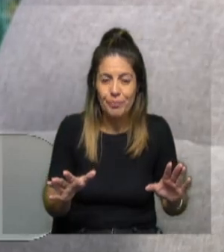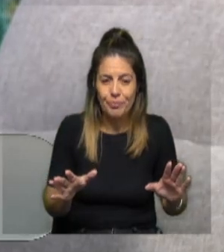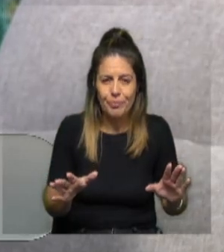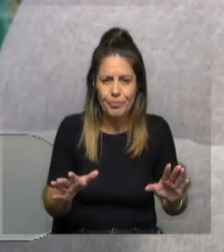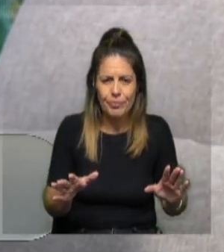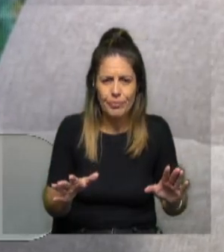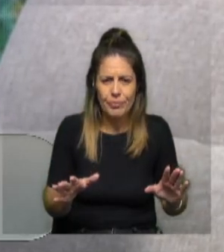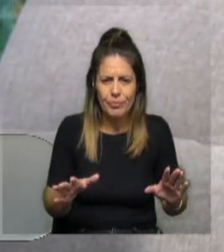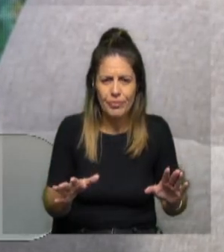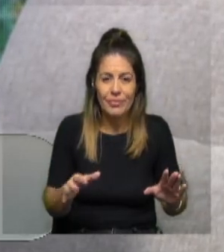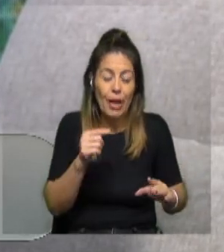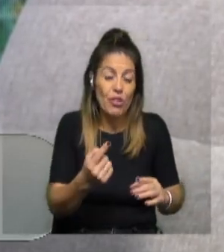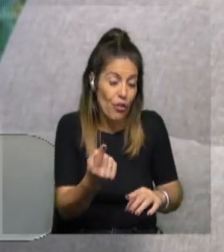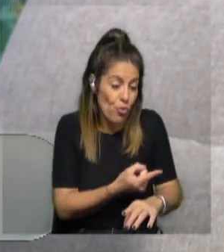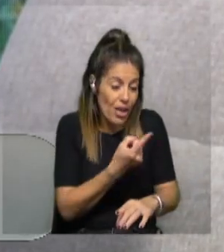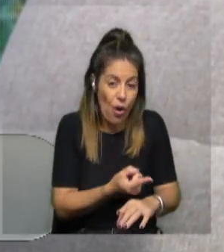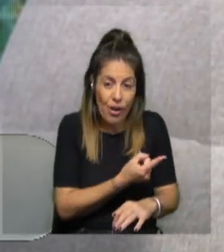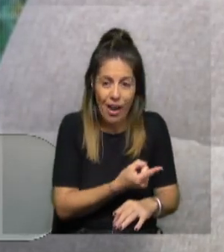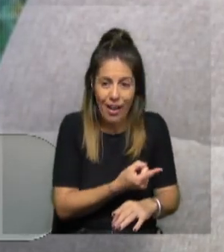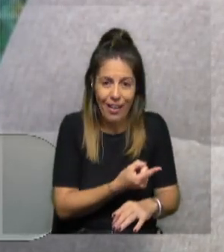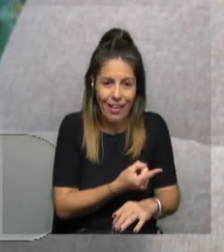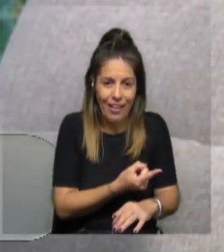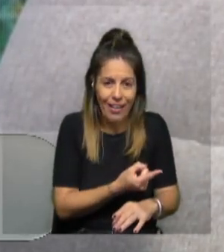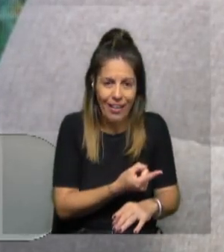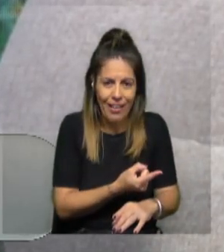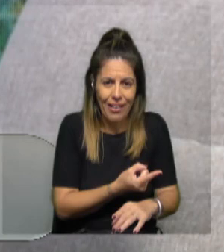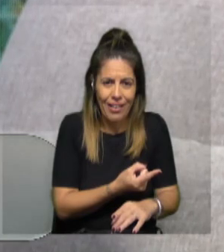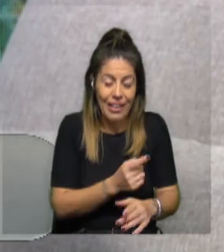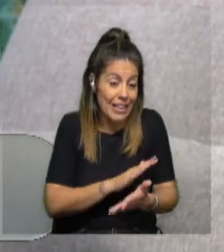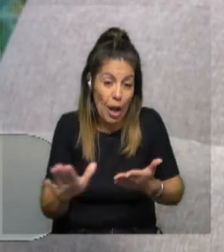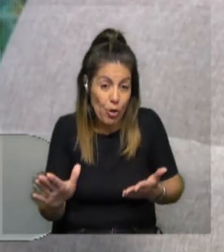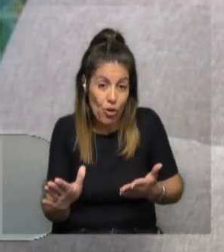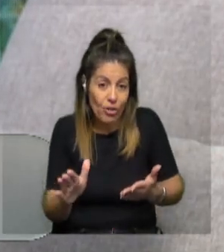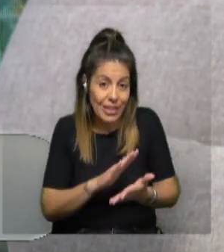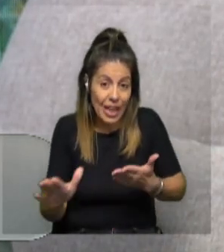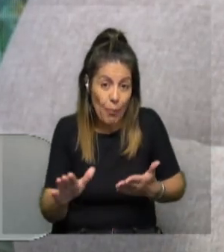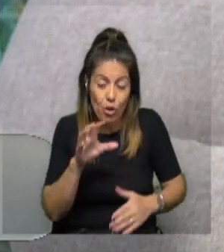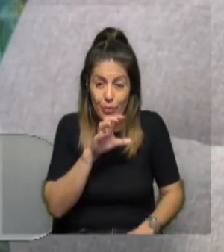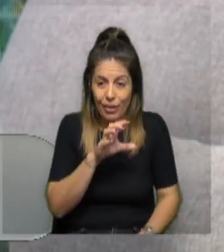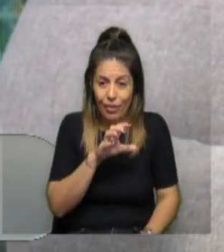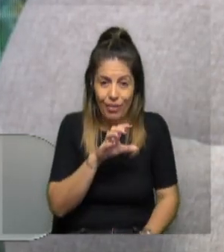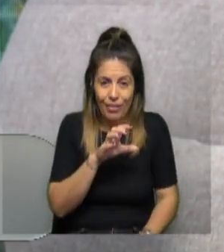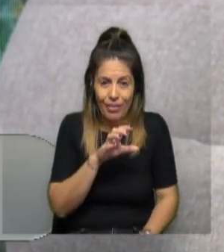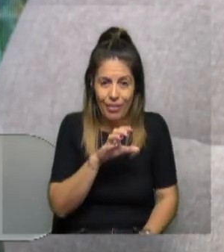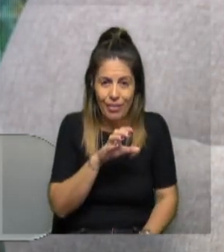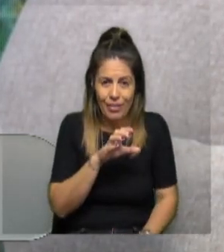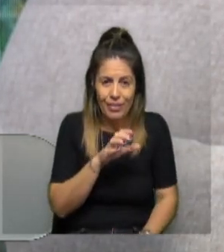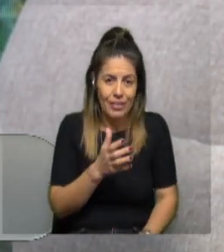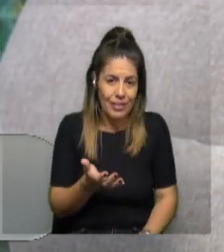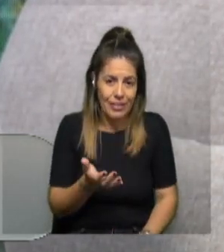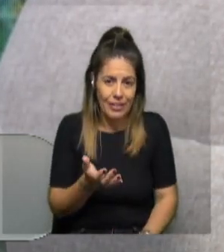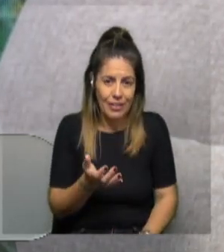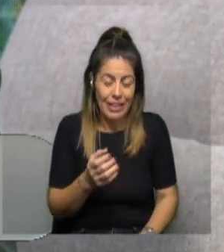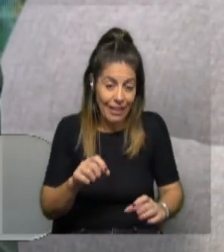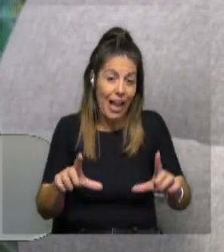fue en el correr de una hora. Ah, sí, y. Se le escaparon. Y ahí va, se le escaparon. Ah, está. Eso. Pero bien. Tenés que